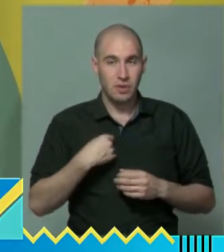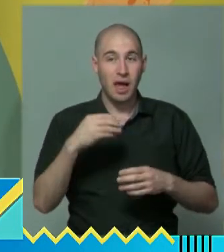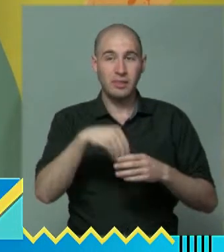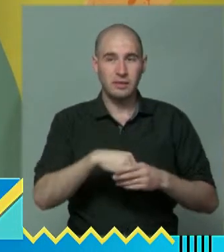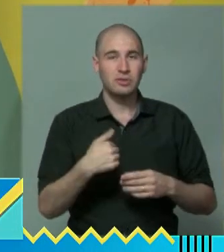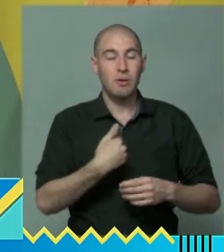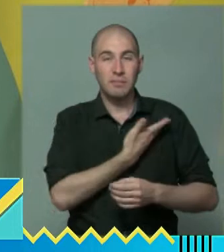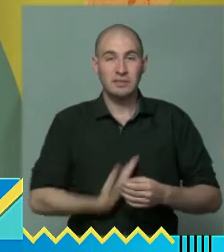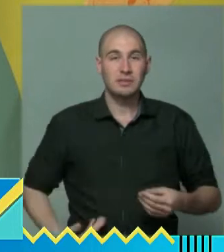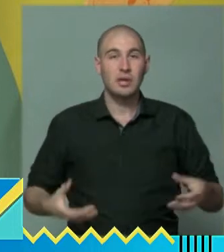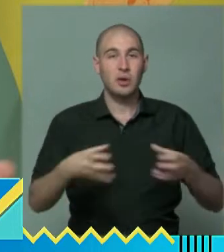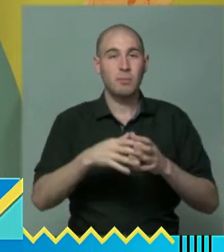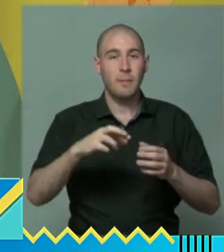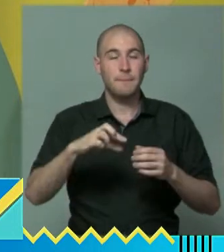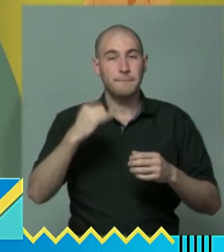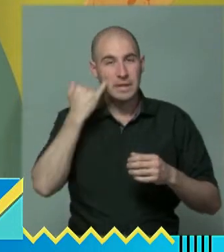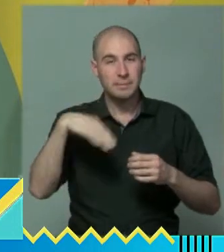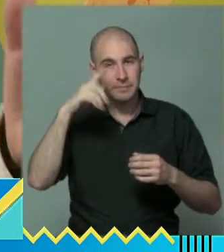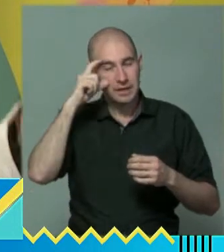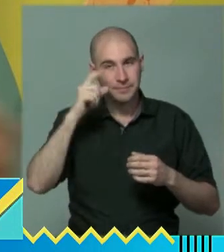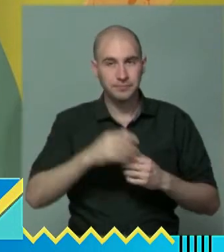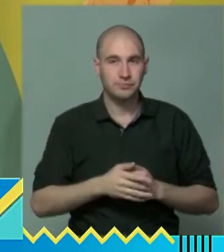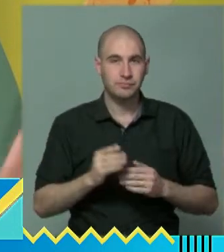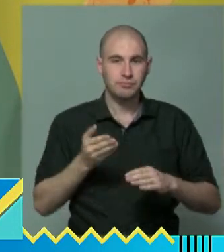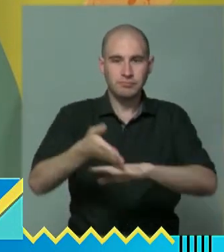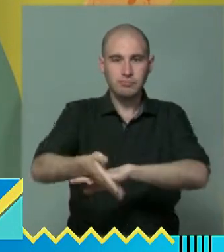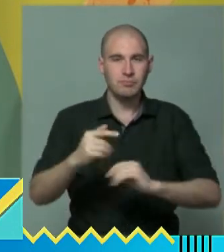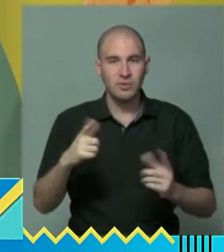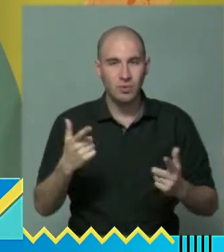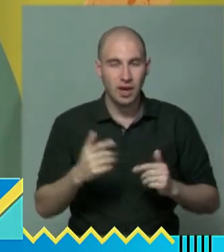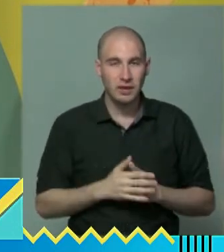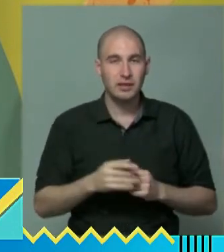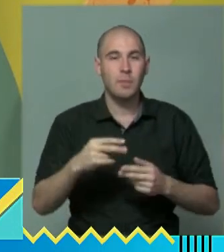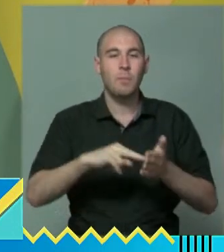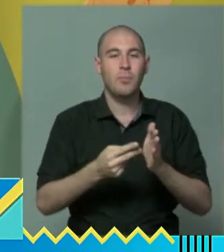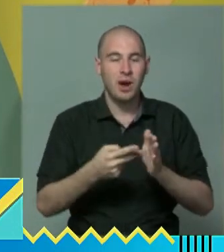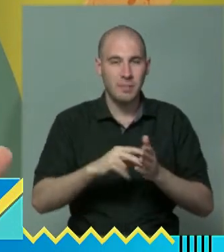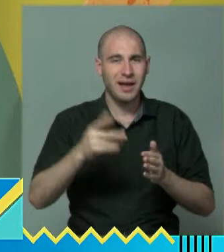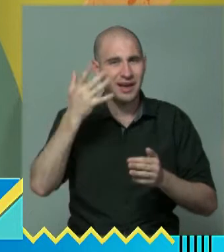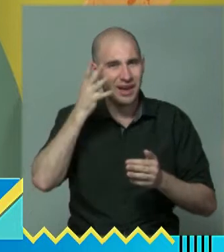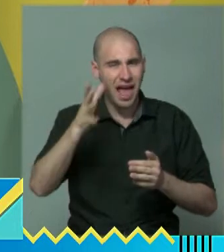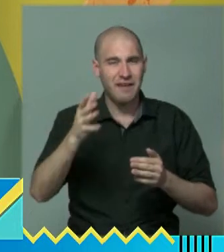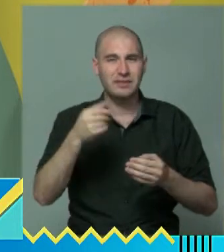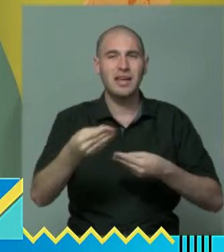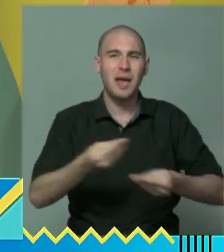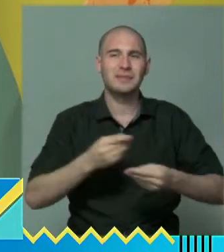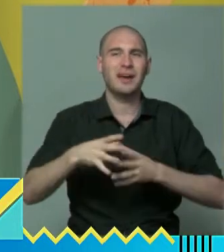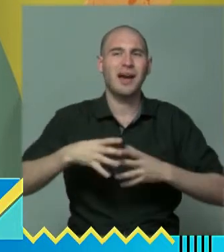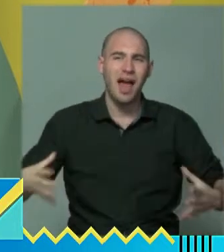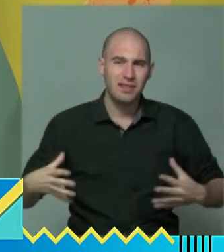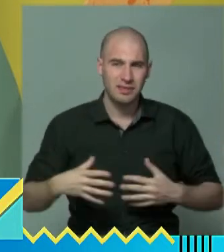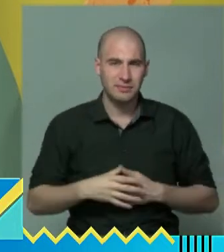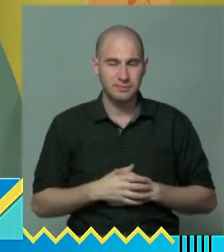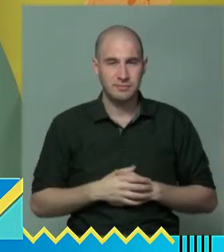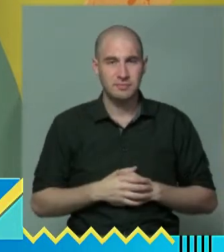yo soy presidente de una cámara PYME, que no tenemos la injerencia, digamos, la problemática más grave que son las grandes empresas,